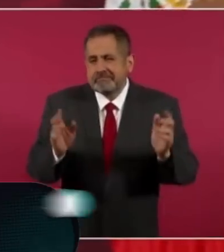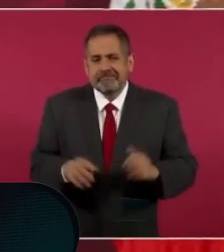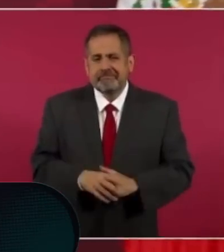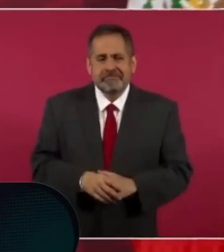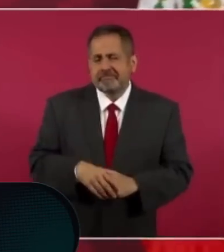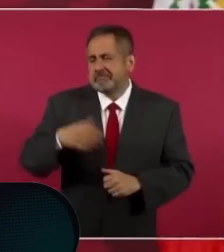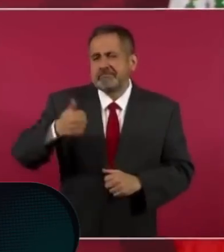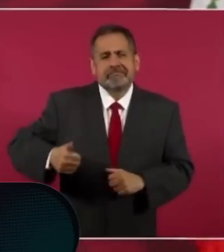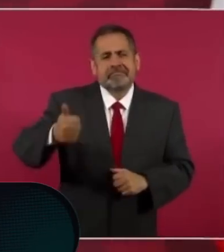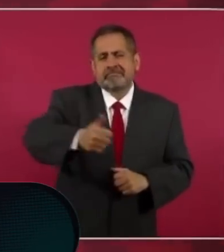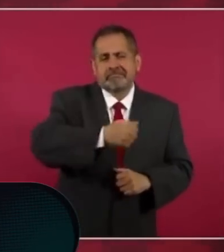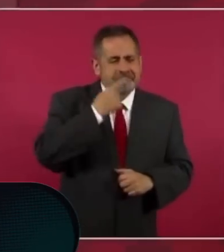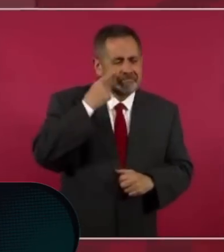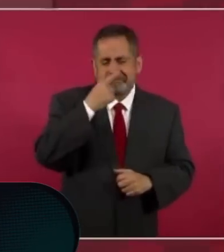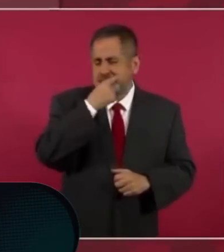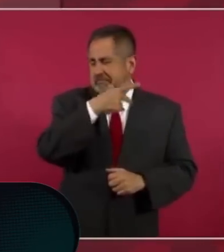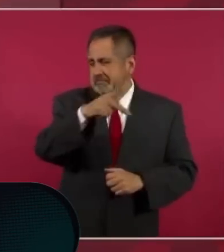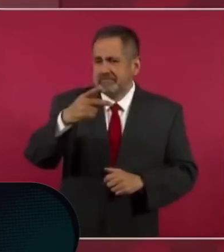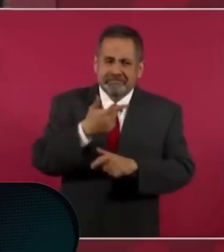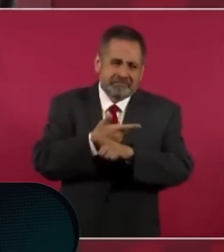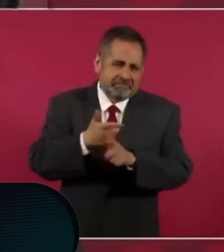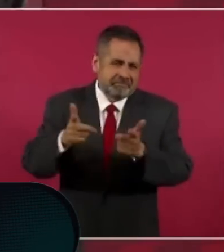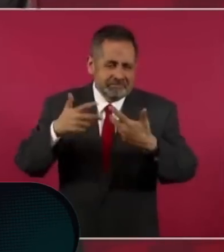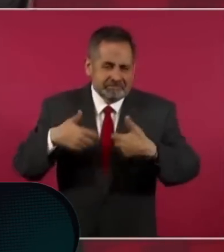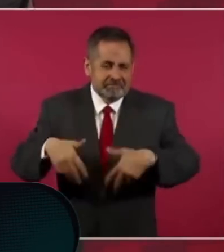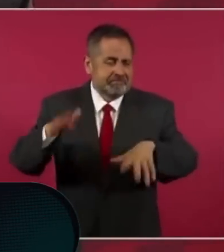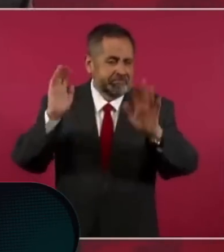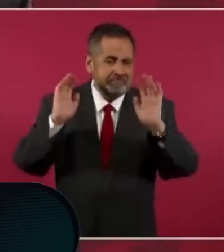pues cada quien es libre.